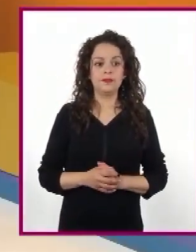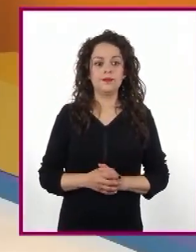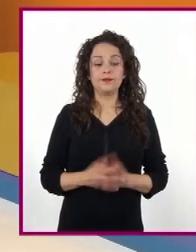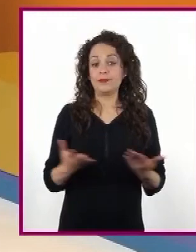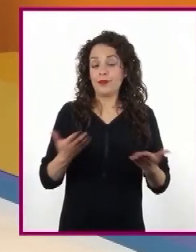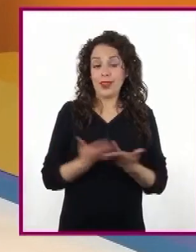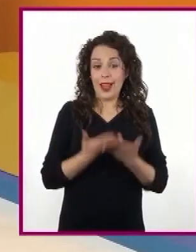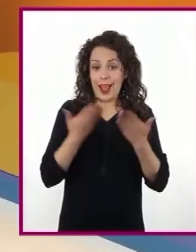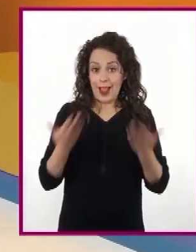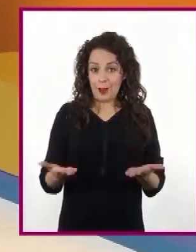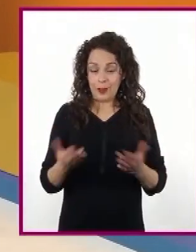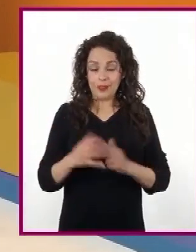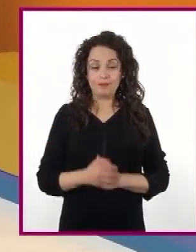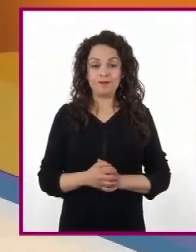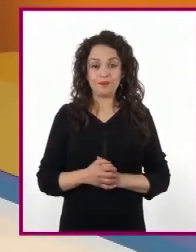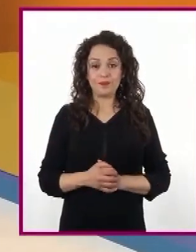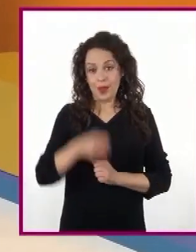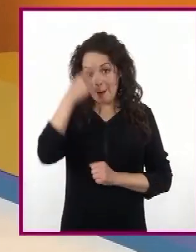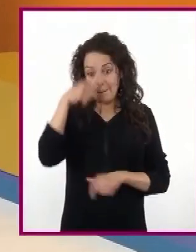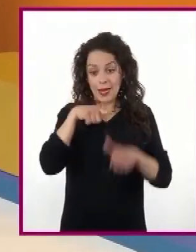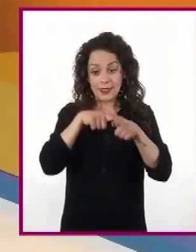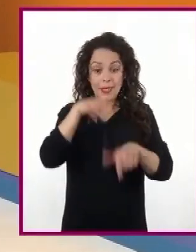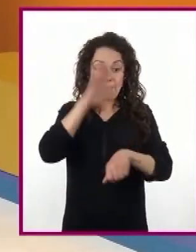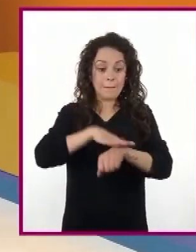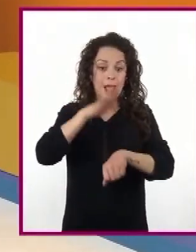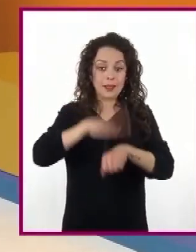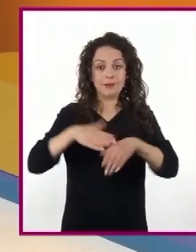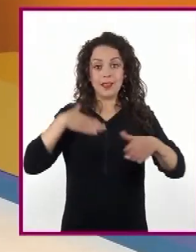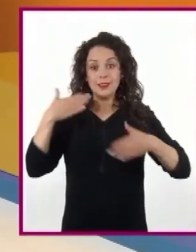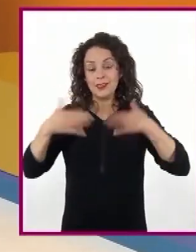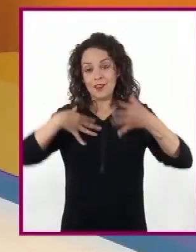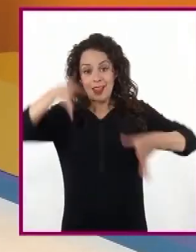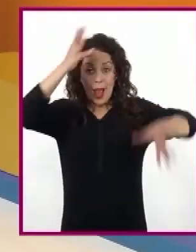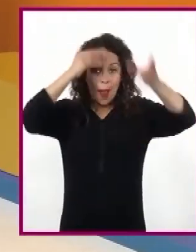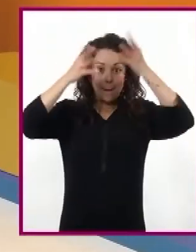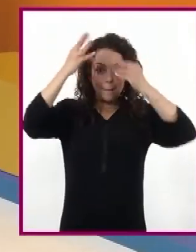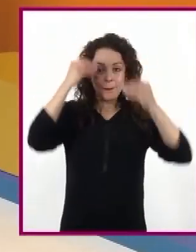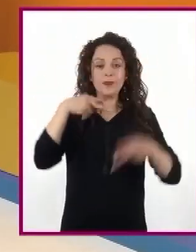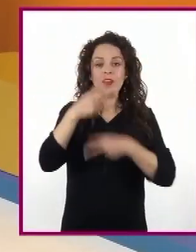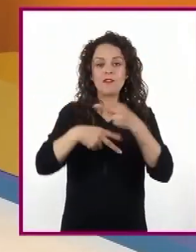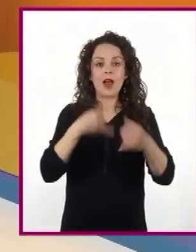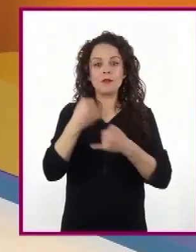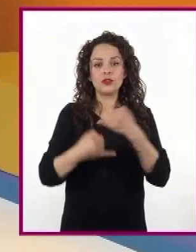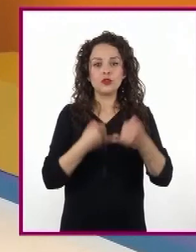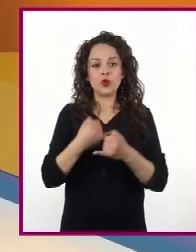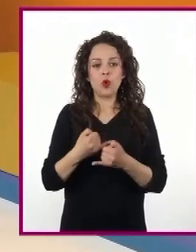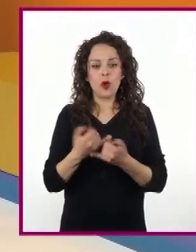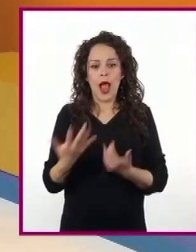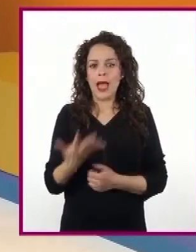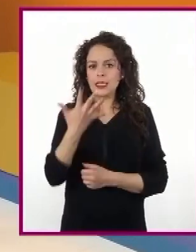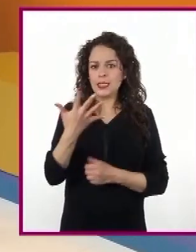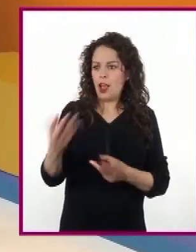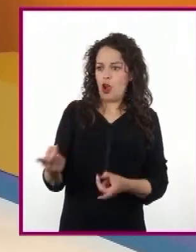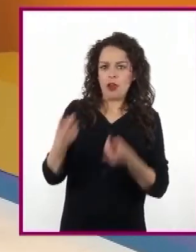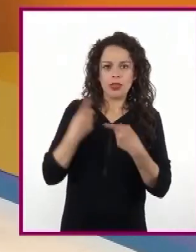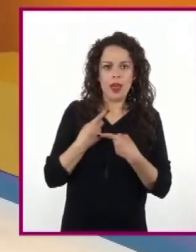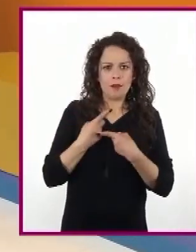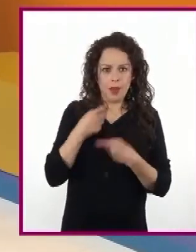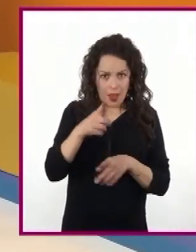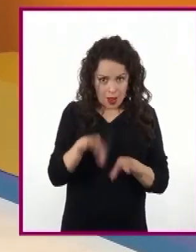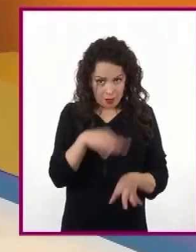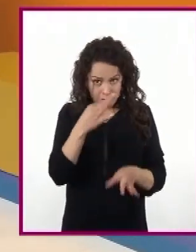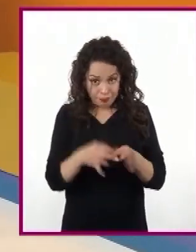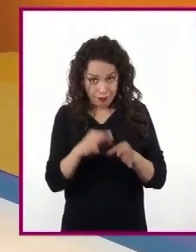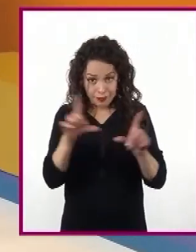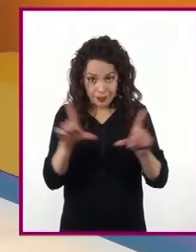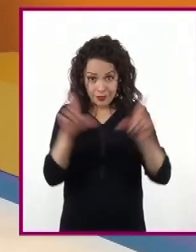Ahora, con la finalidad de seguir aprendiendo y divertirnos, juguemos Dame 5. ¿Estás lista, Leslie?